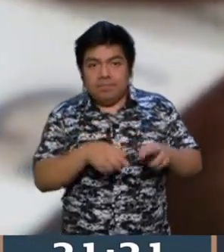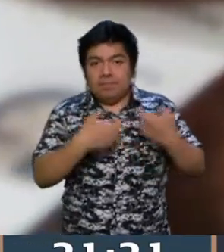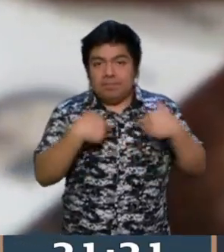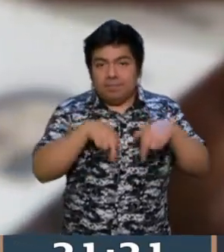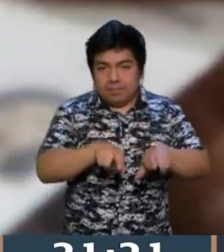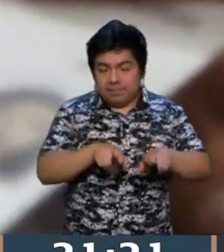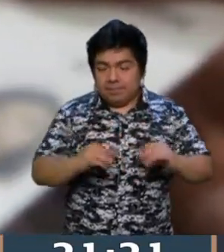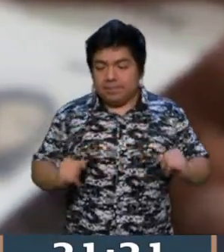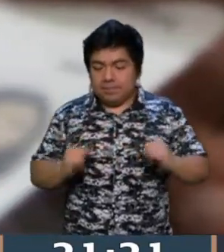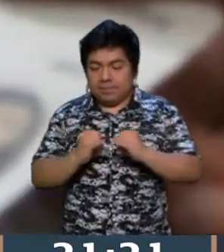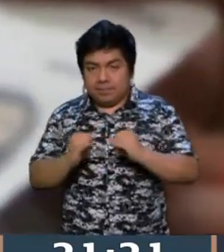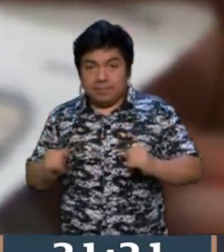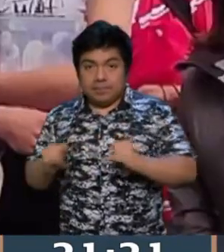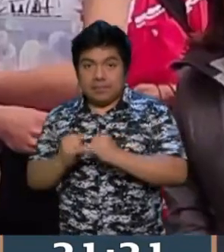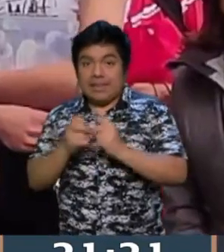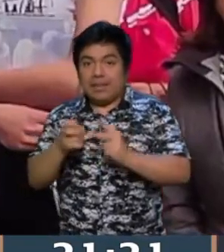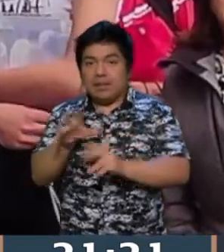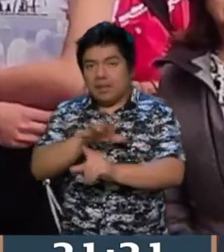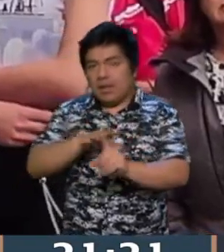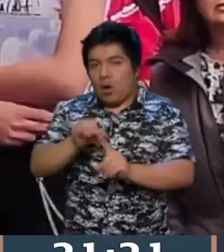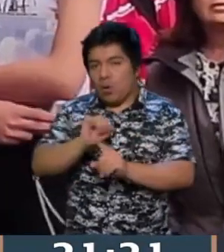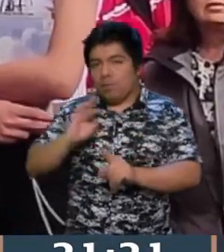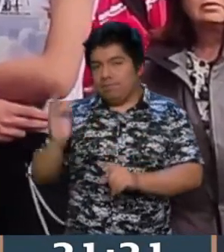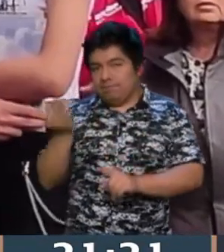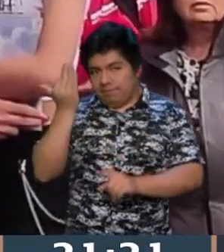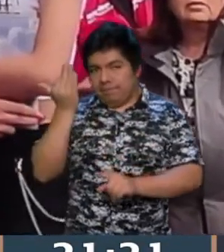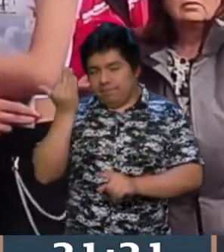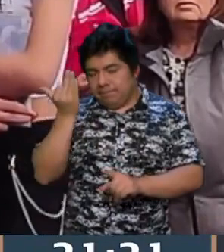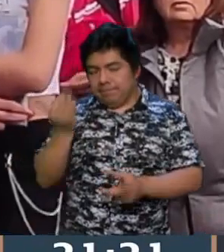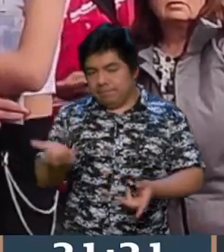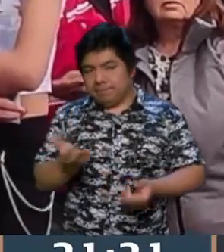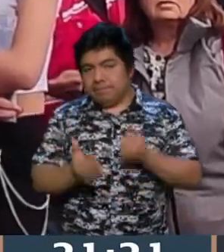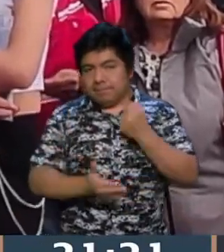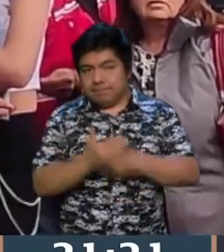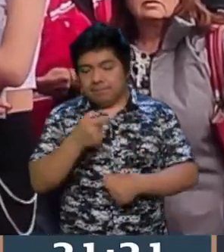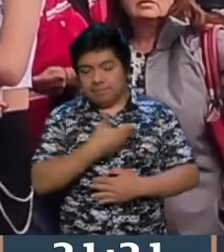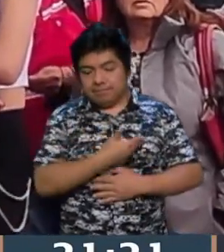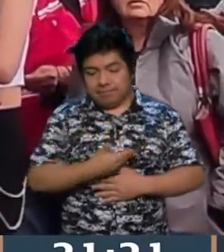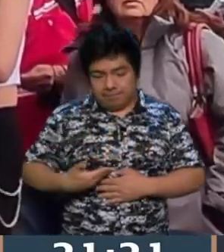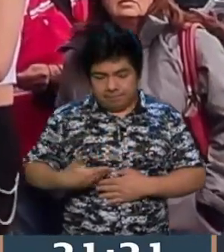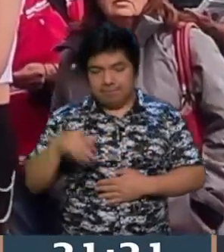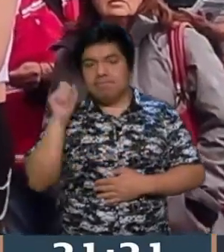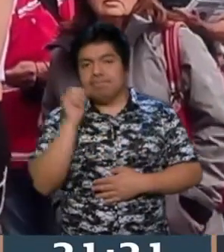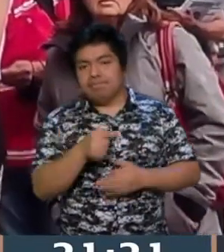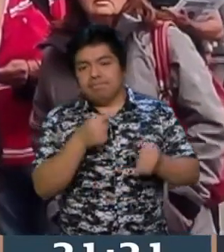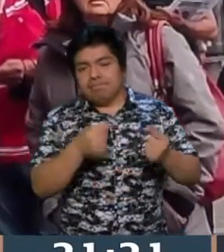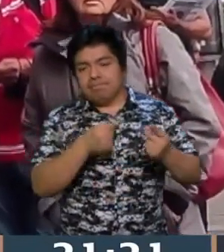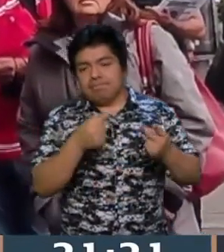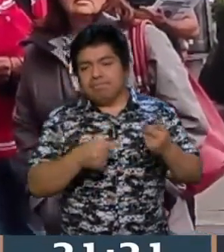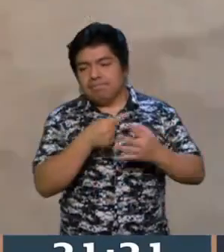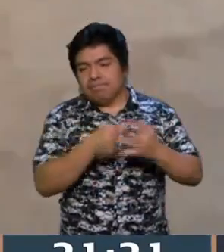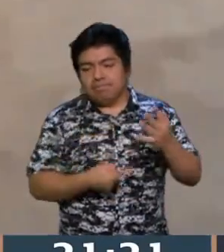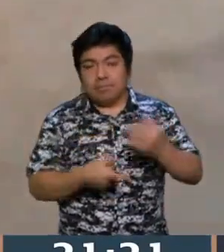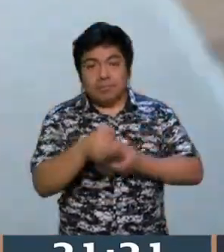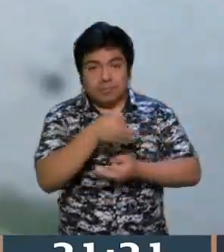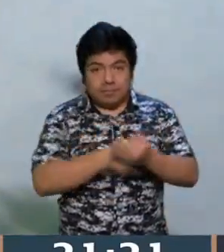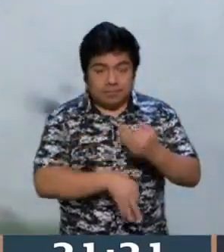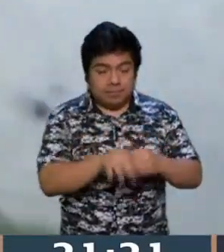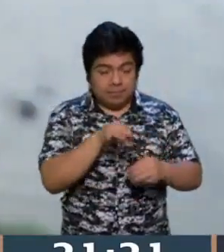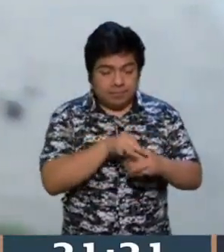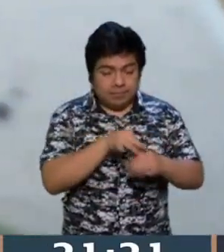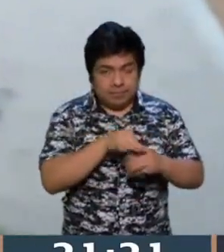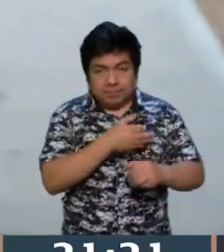de las entidades, eso es de carácter federal, y por supuesto por la presidencia. Entonces todo lo que son los votos relacionados